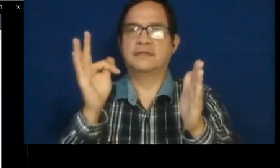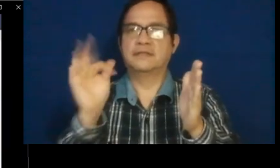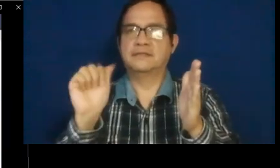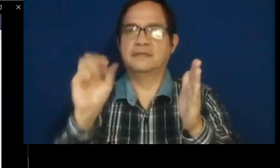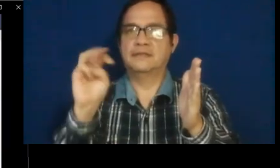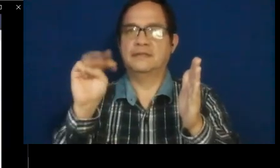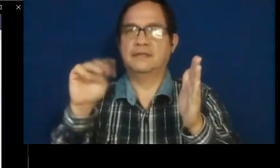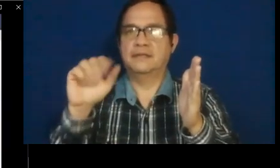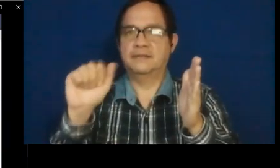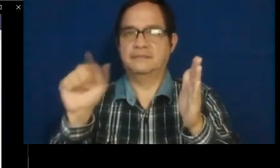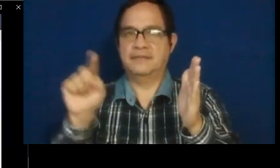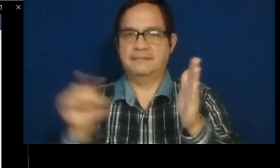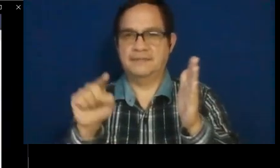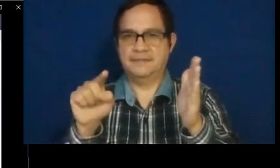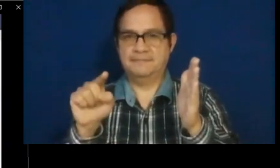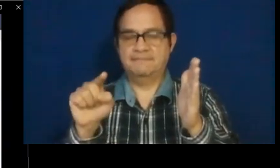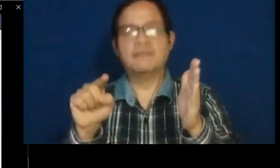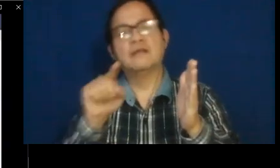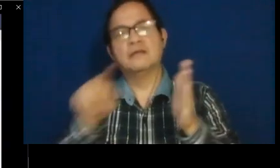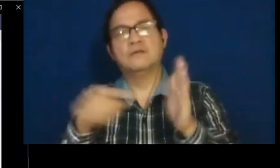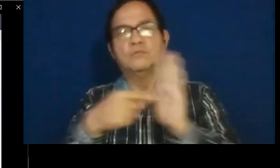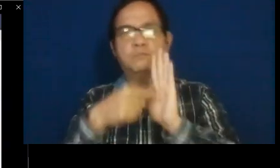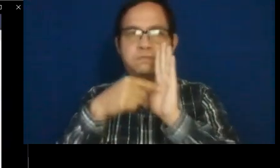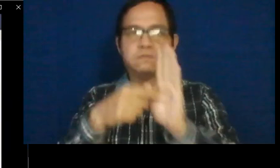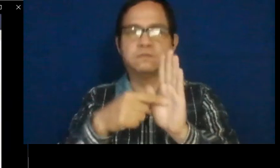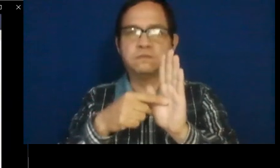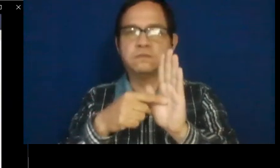y voy a generarles aquí, en esta partecita, voy a generarles